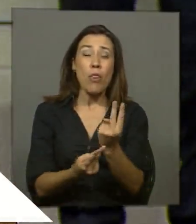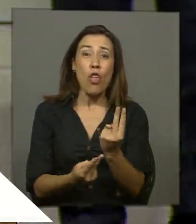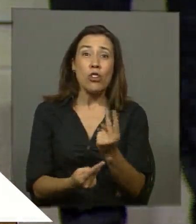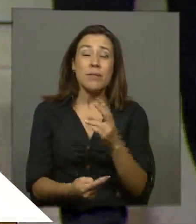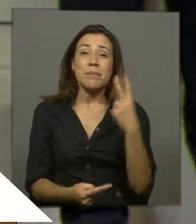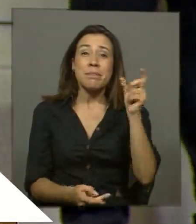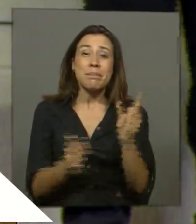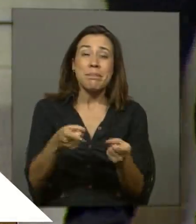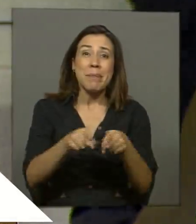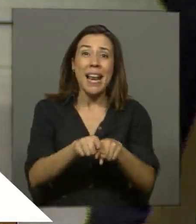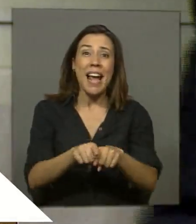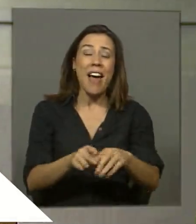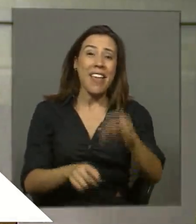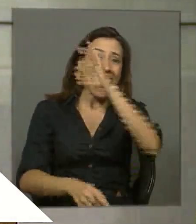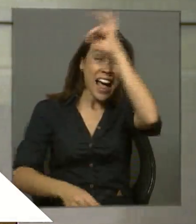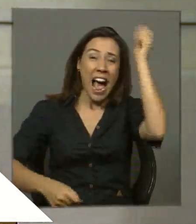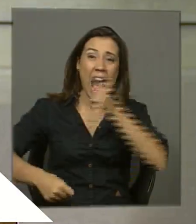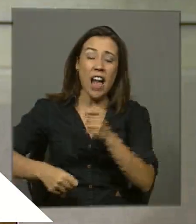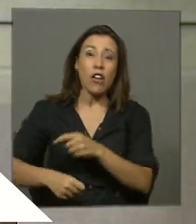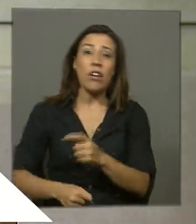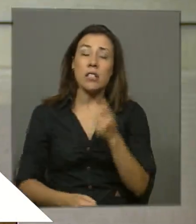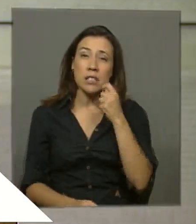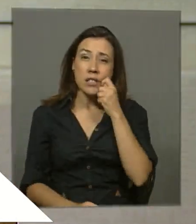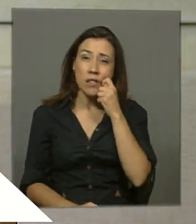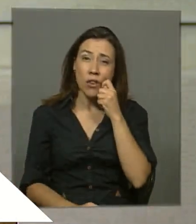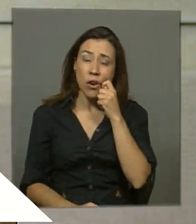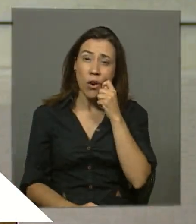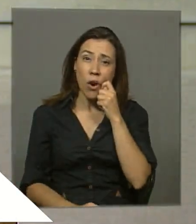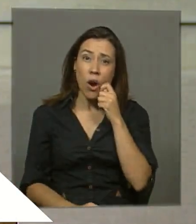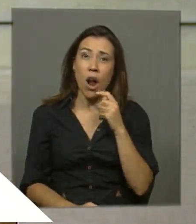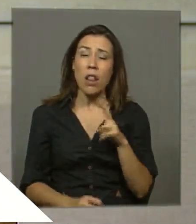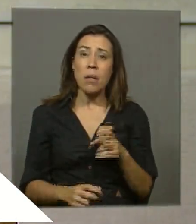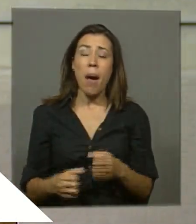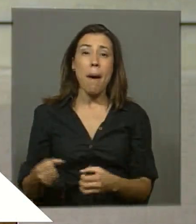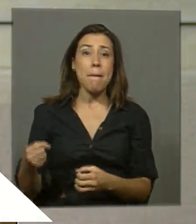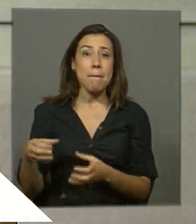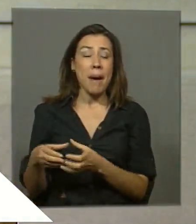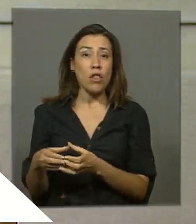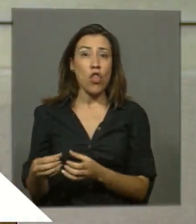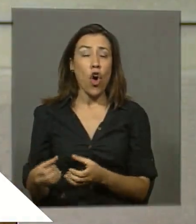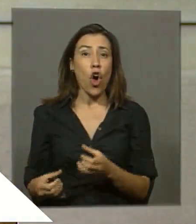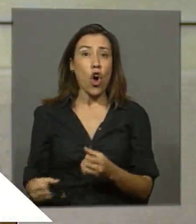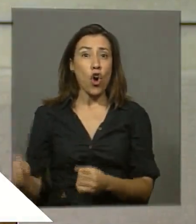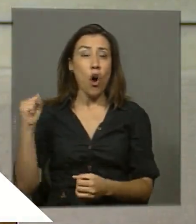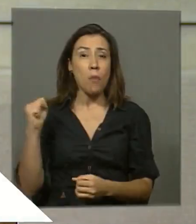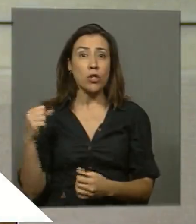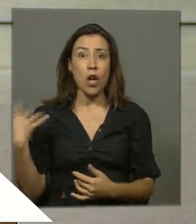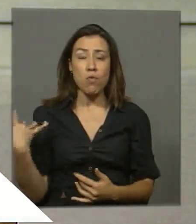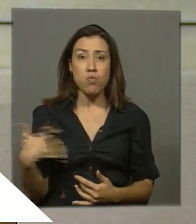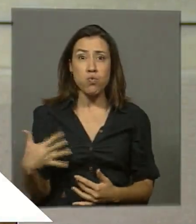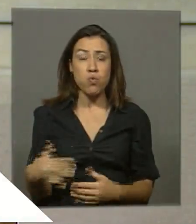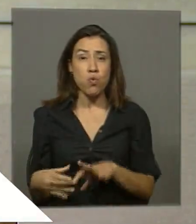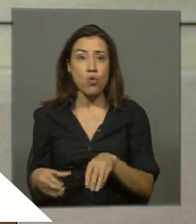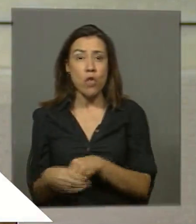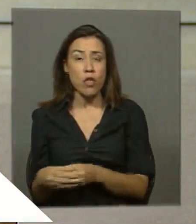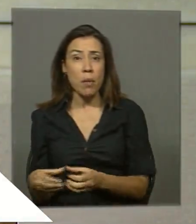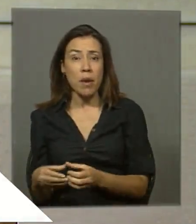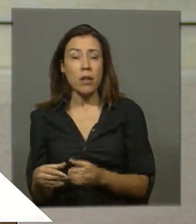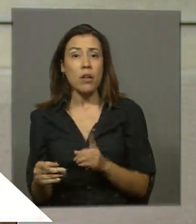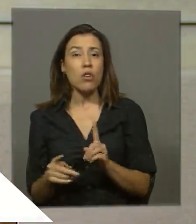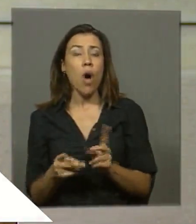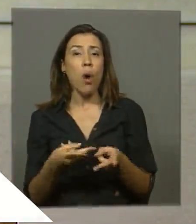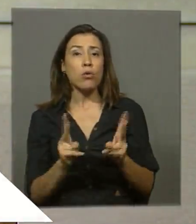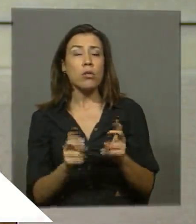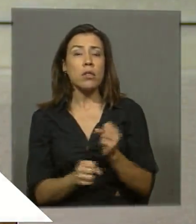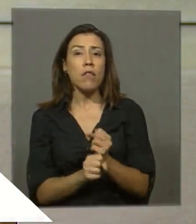de la araucanía ello no solo demostró el peso del partido comunista al interior de la coalición sino que desautorizó la